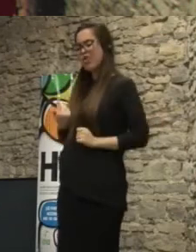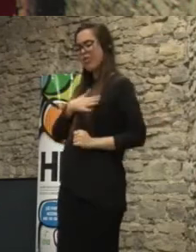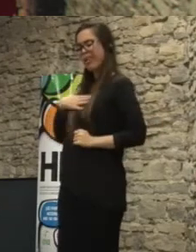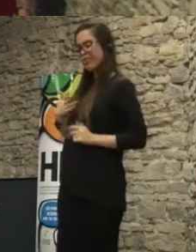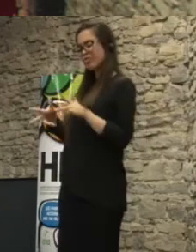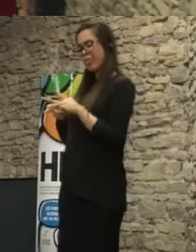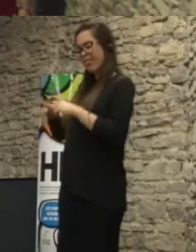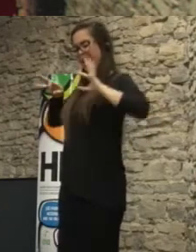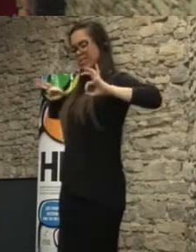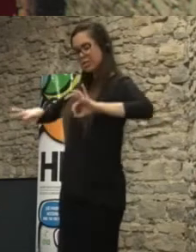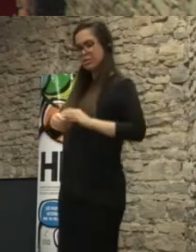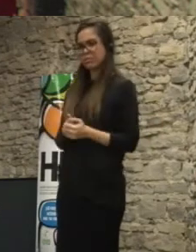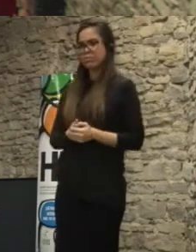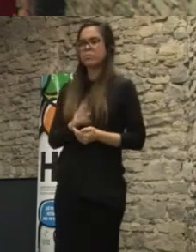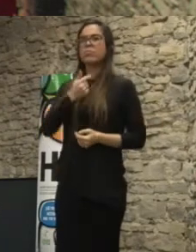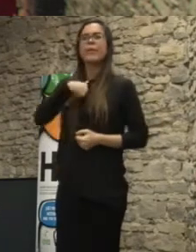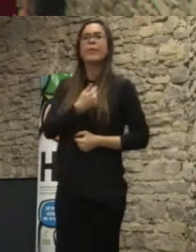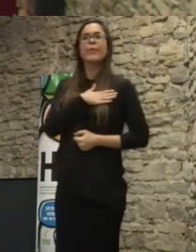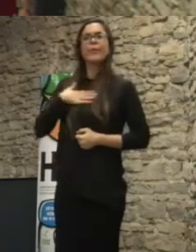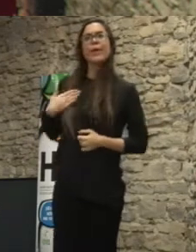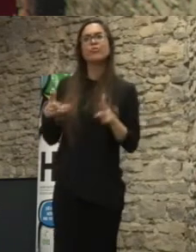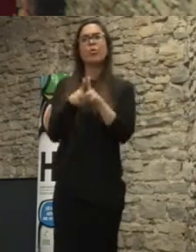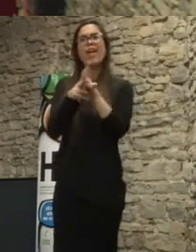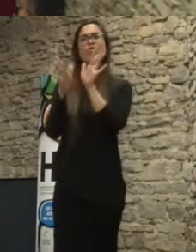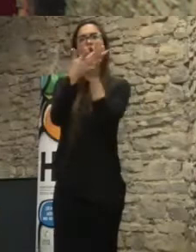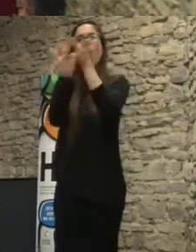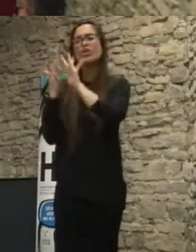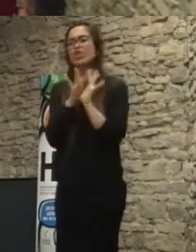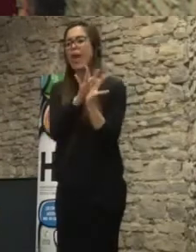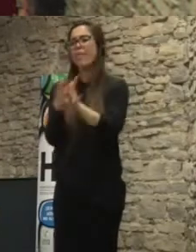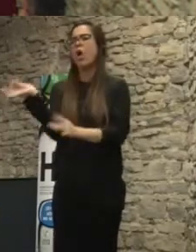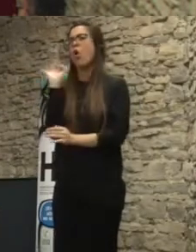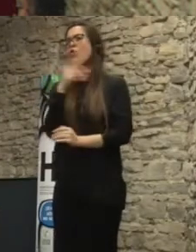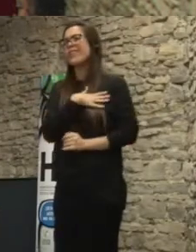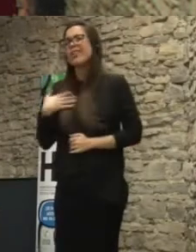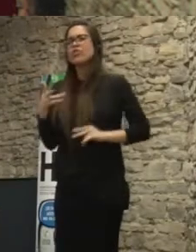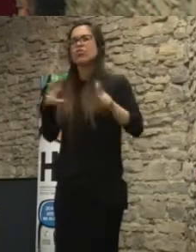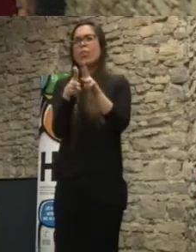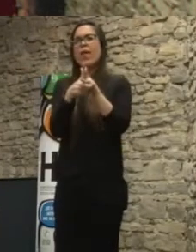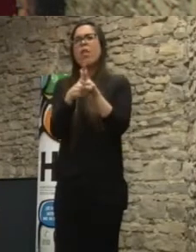sociedad queremos? ¿Queremos una sociedad más cohesionada, más democrática,